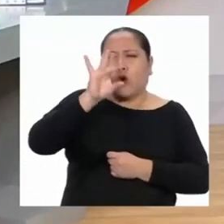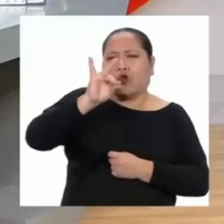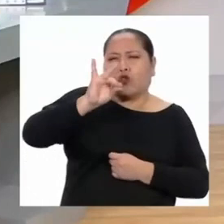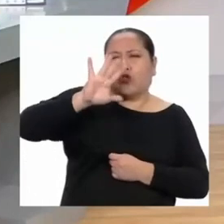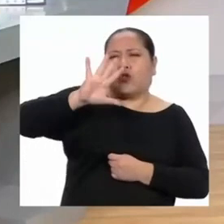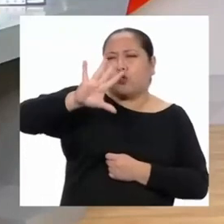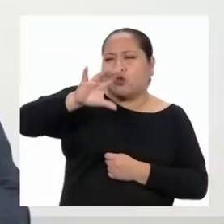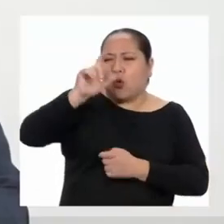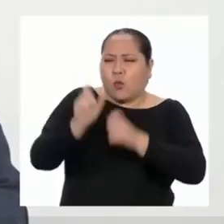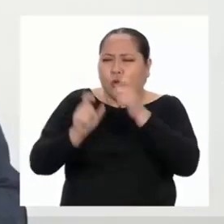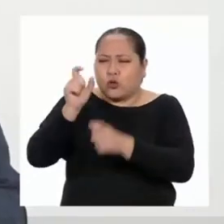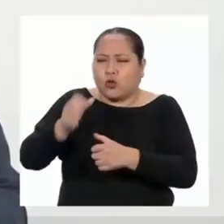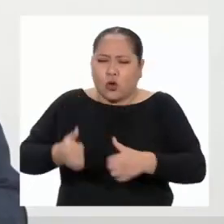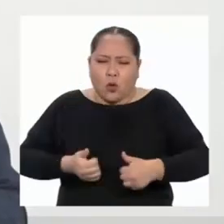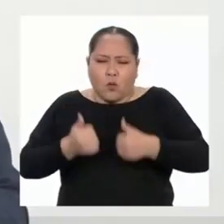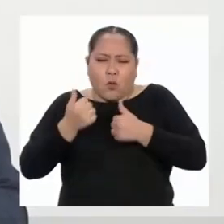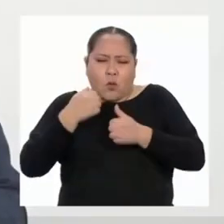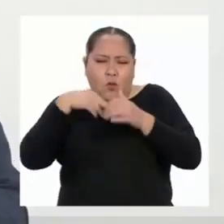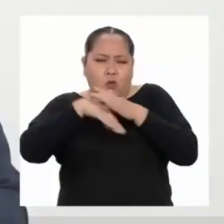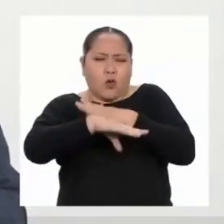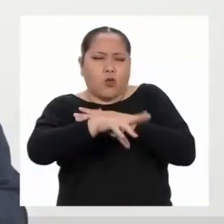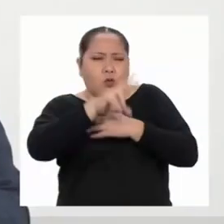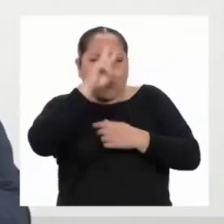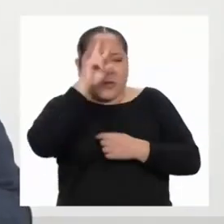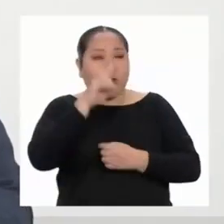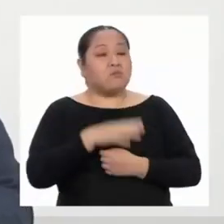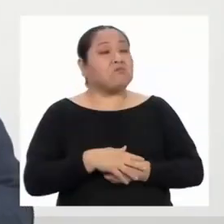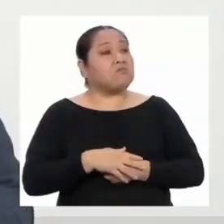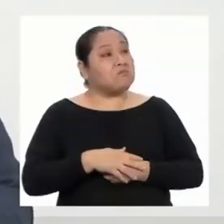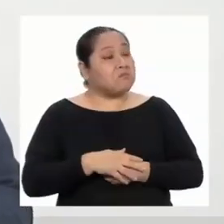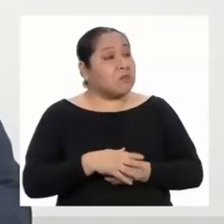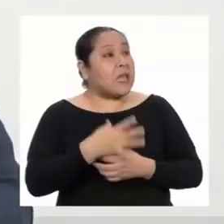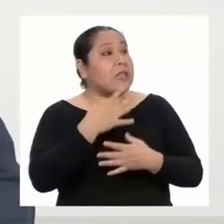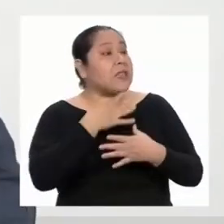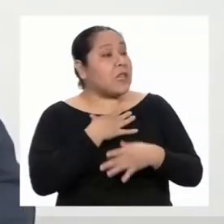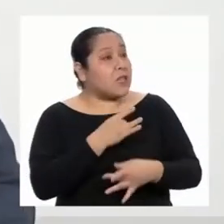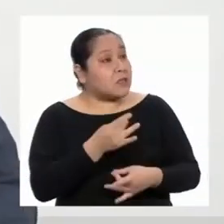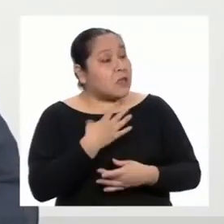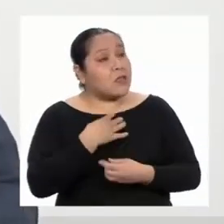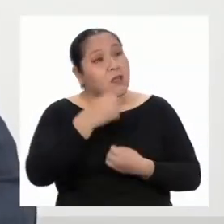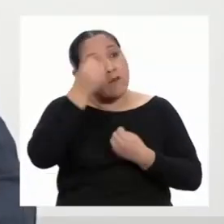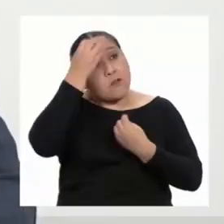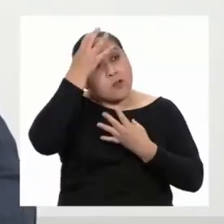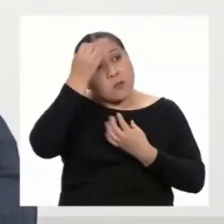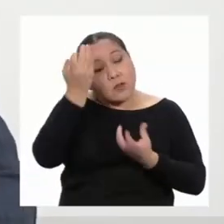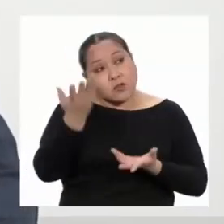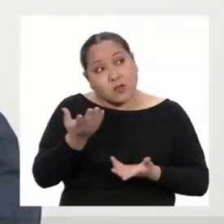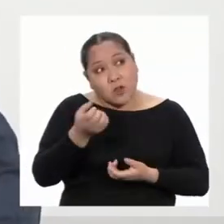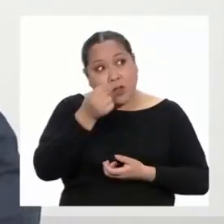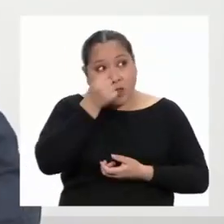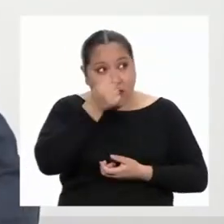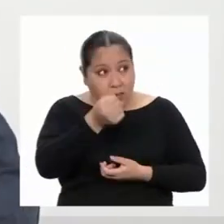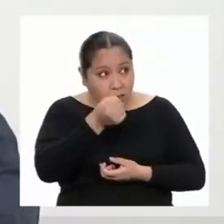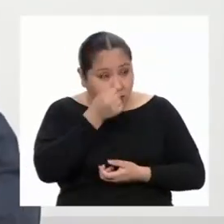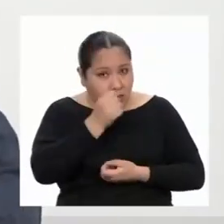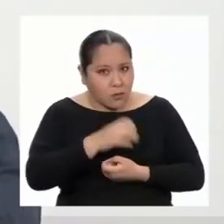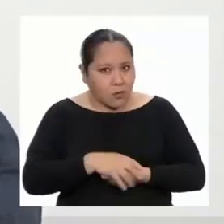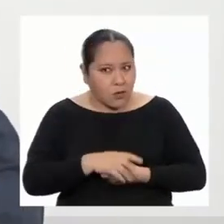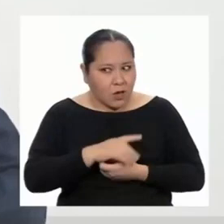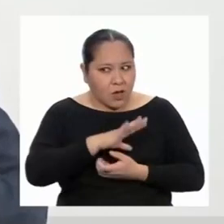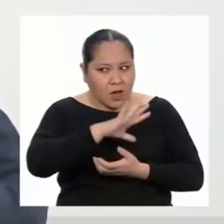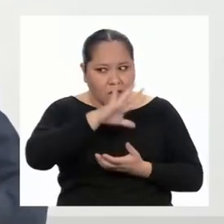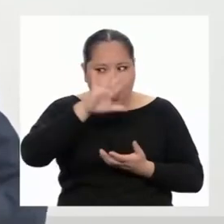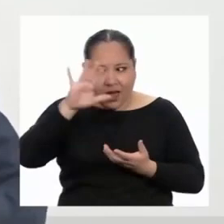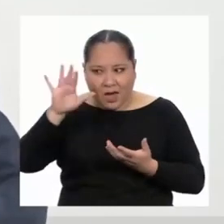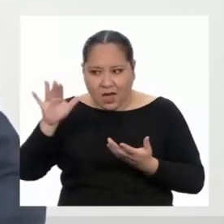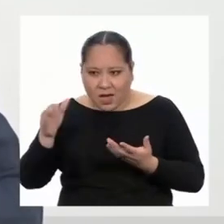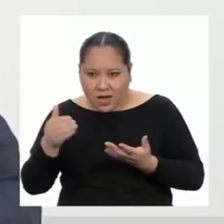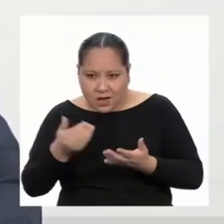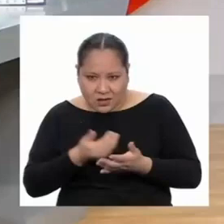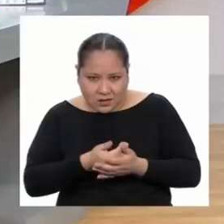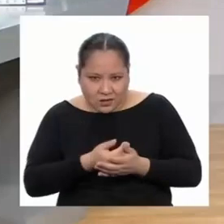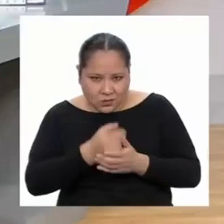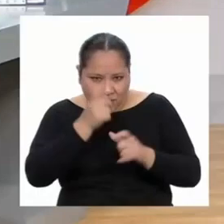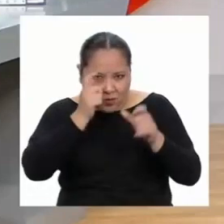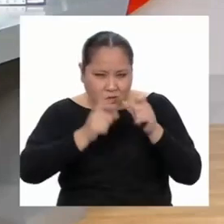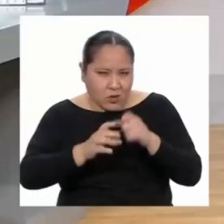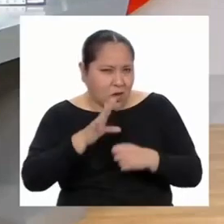31.237.385 habitantes. Interesante información, detective John. Pero, ¿toda esa cantidad de personas hablan